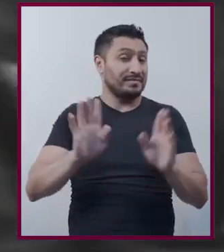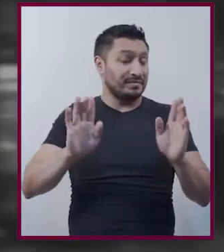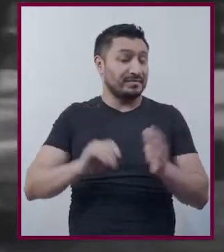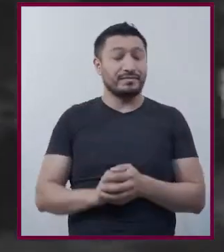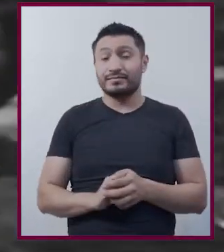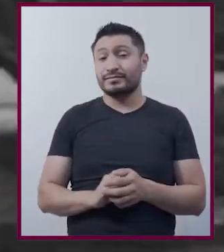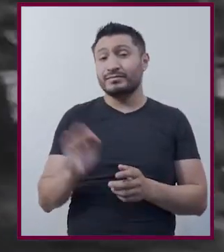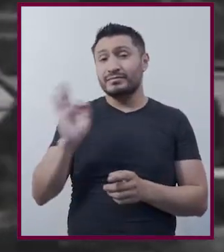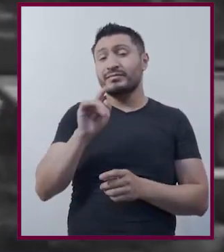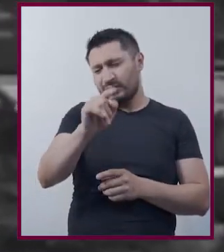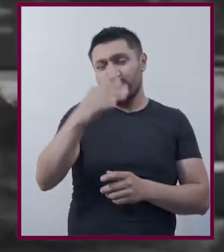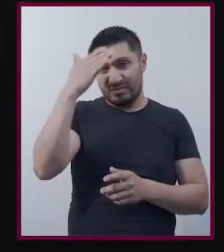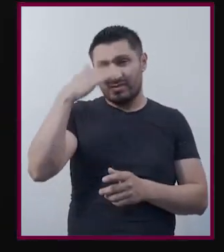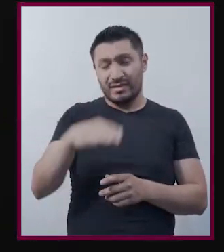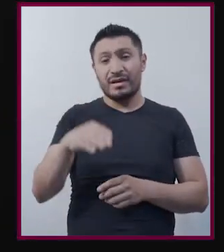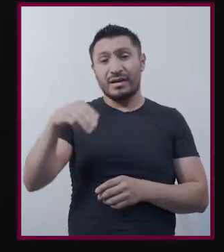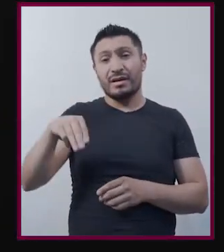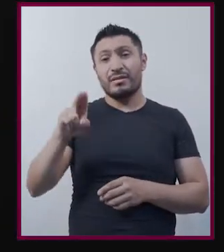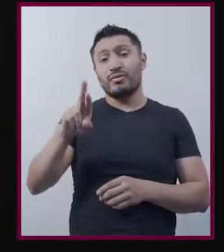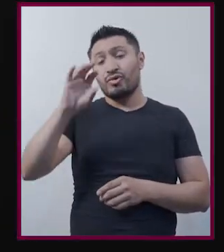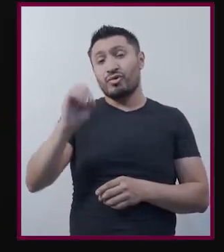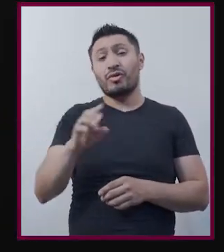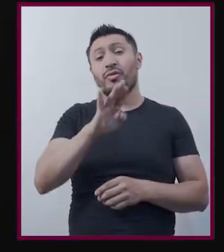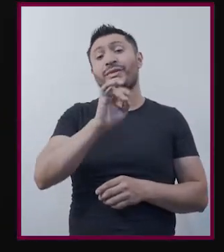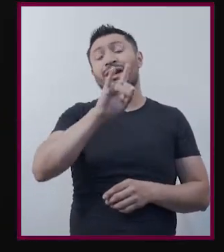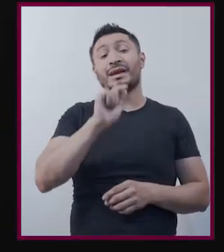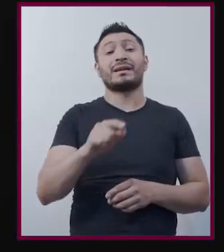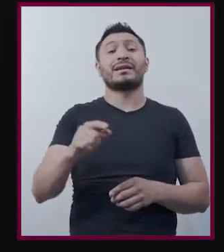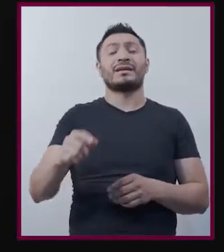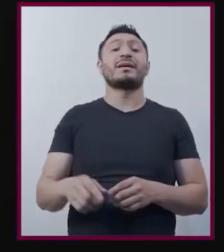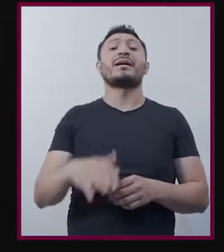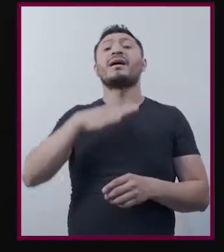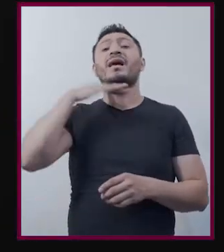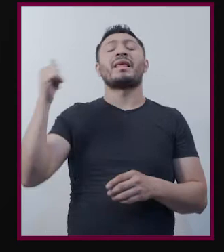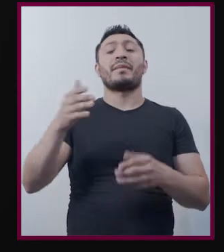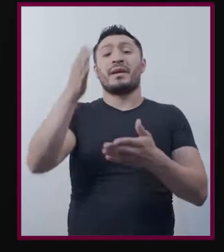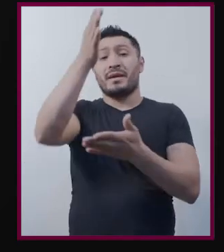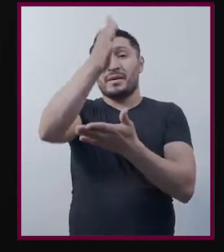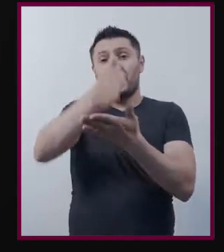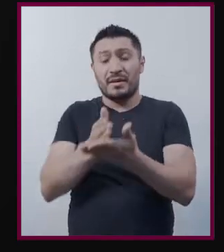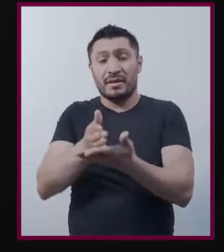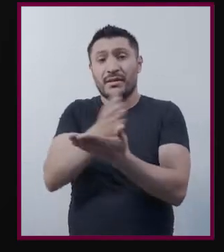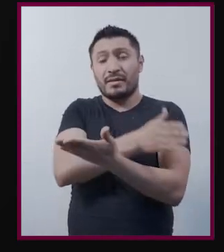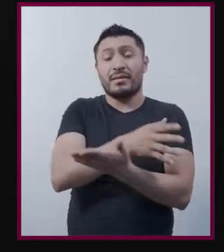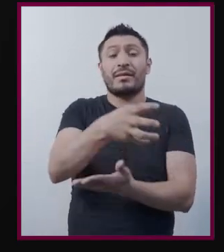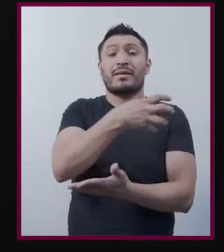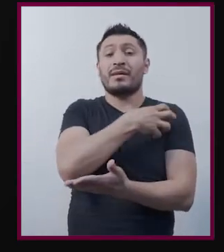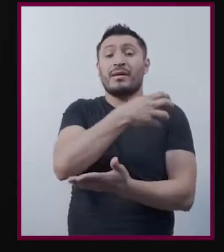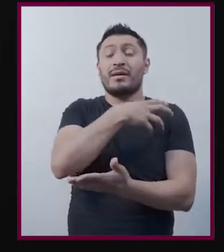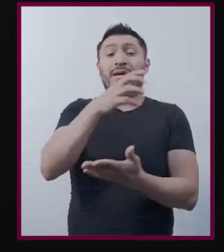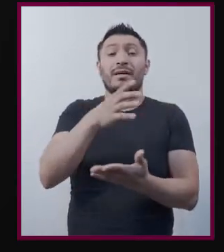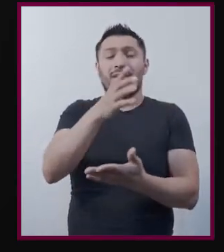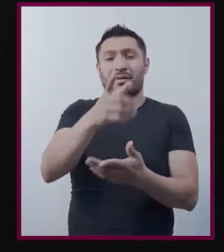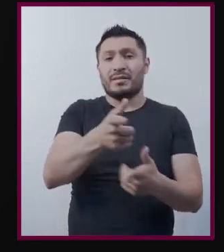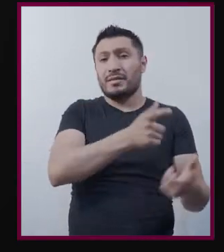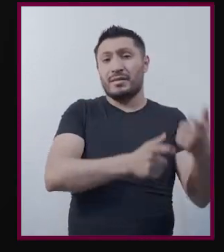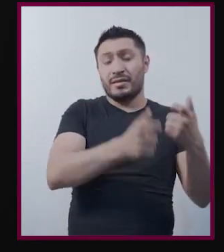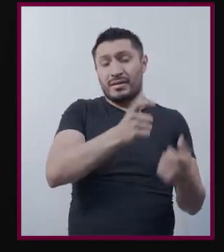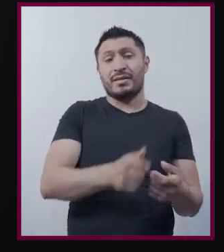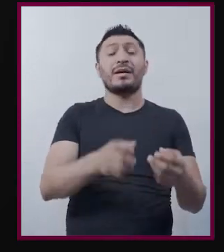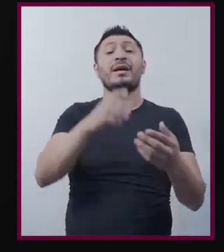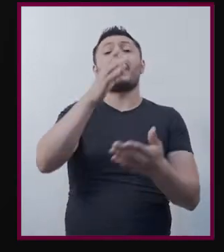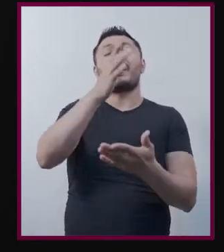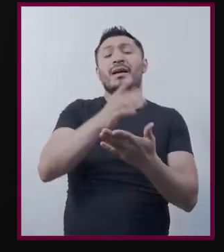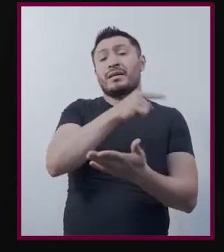Como seguramente sabes, el muro de Berlín dividía la República Federal de Alemania, de economía capitalista, de la República